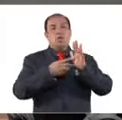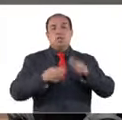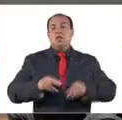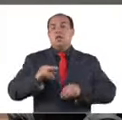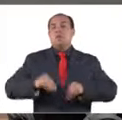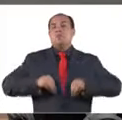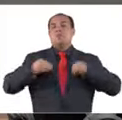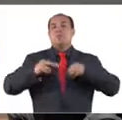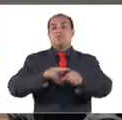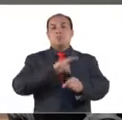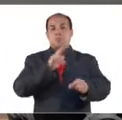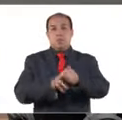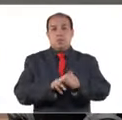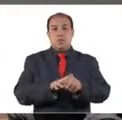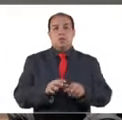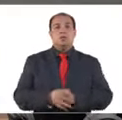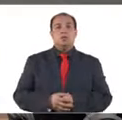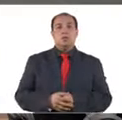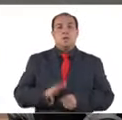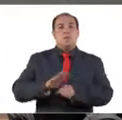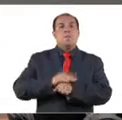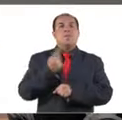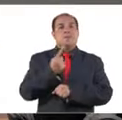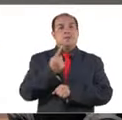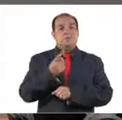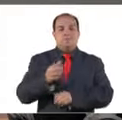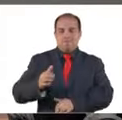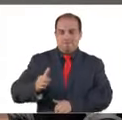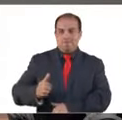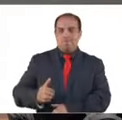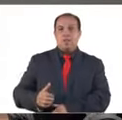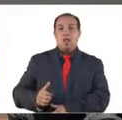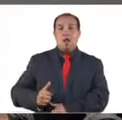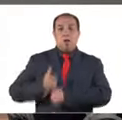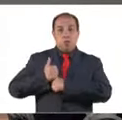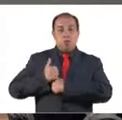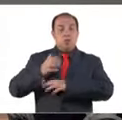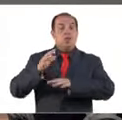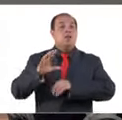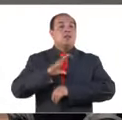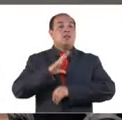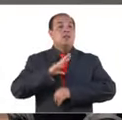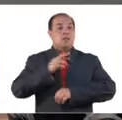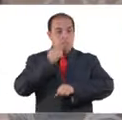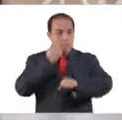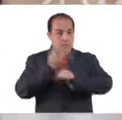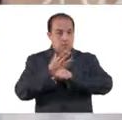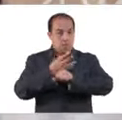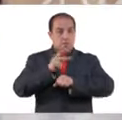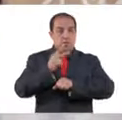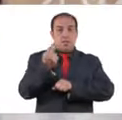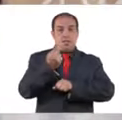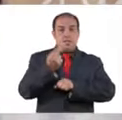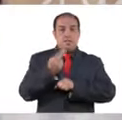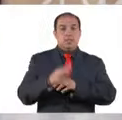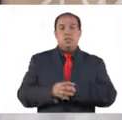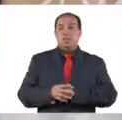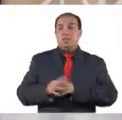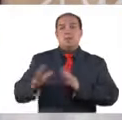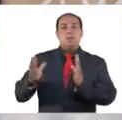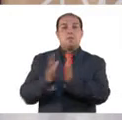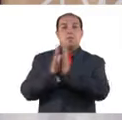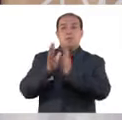cotidiana, porque la autoridad tiene pues una función, pero no puede alcanzar todo si no hay participación de la